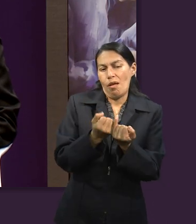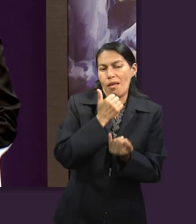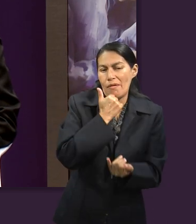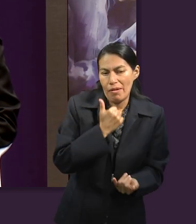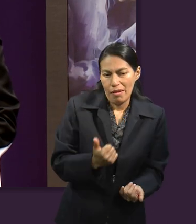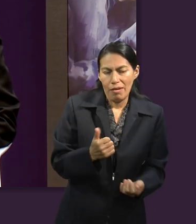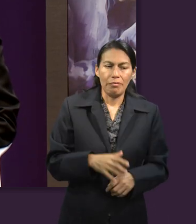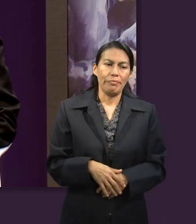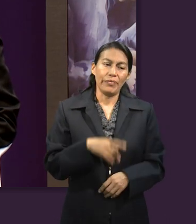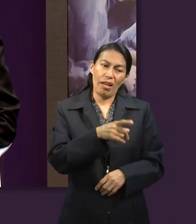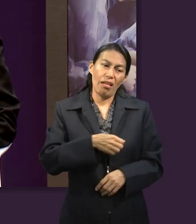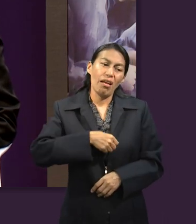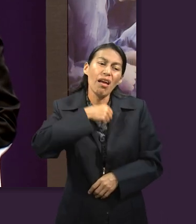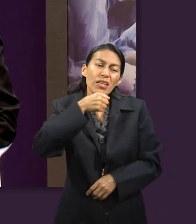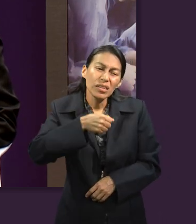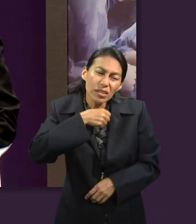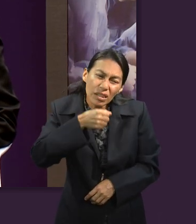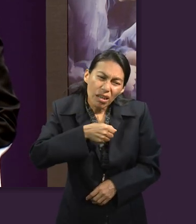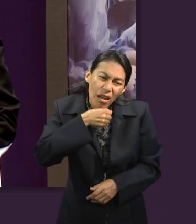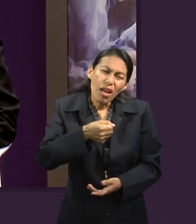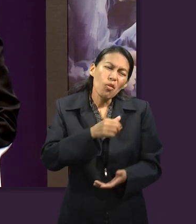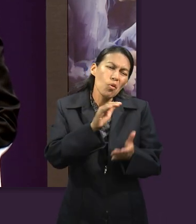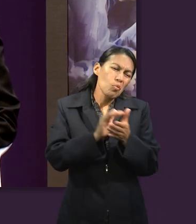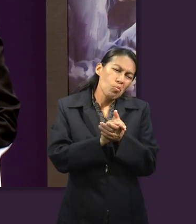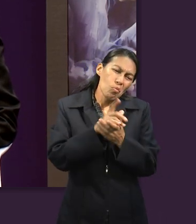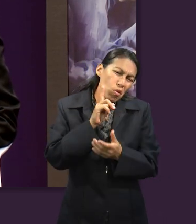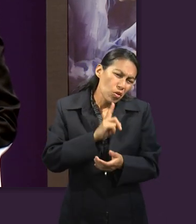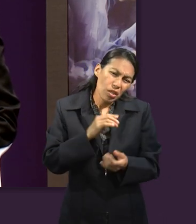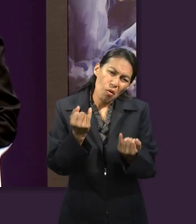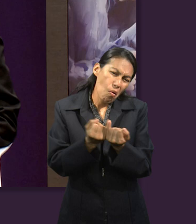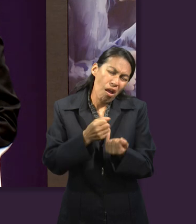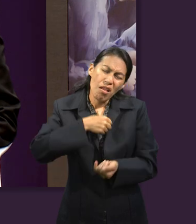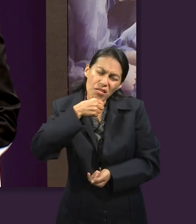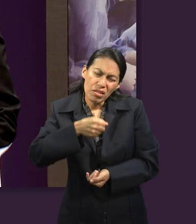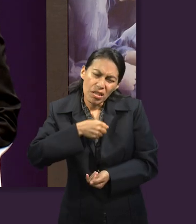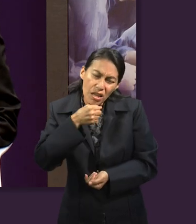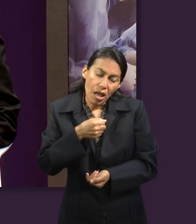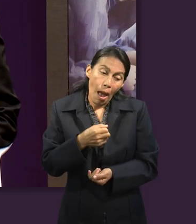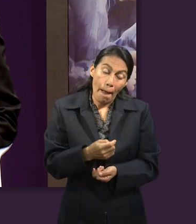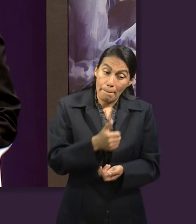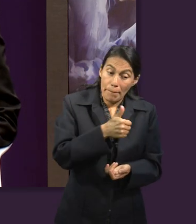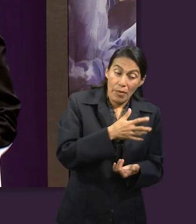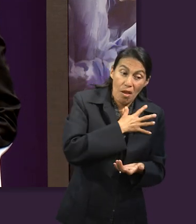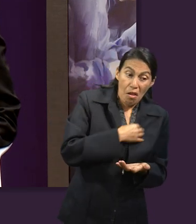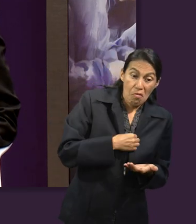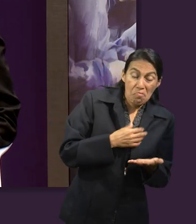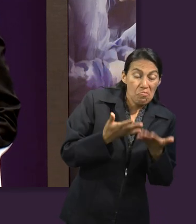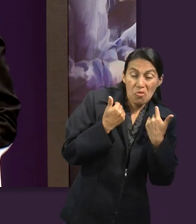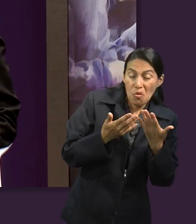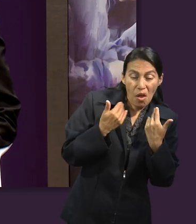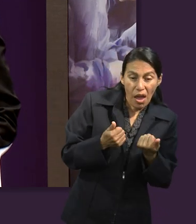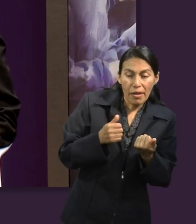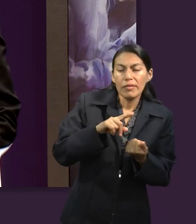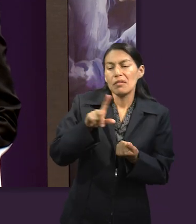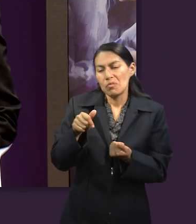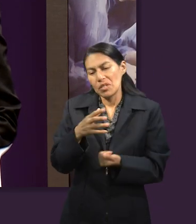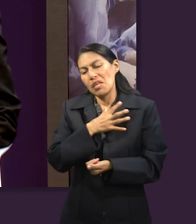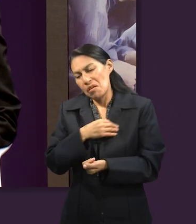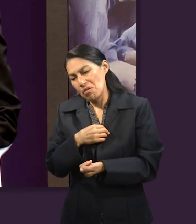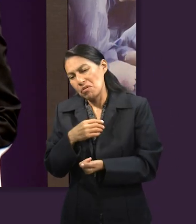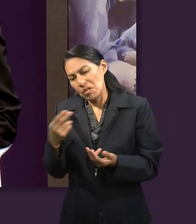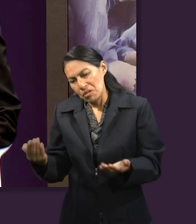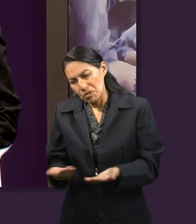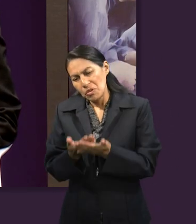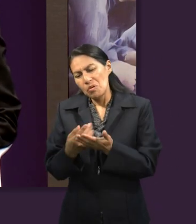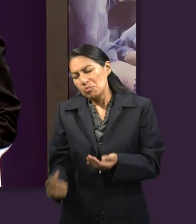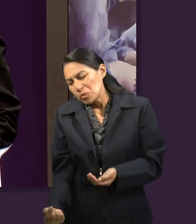ahora ya estaba avanzado en un año su esposa y el primero pues no tenían el hijo después ya lo tuvieron y